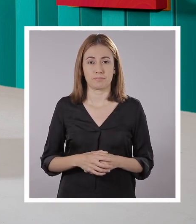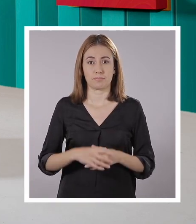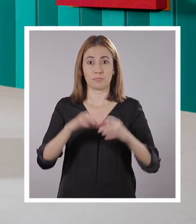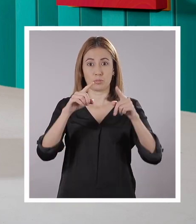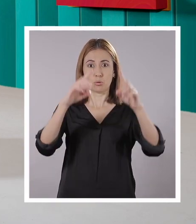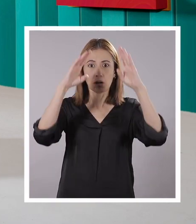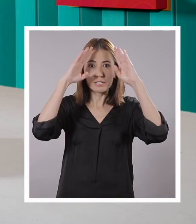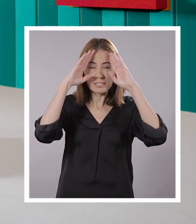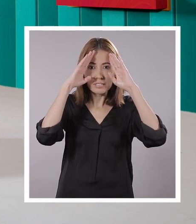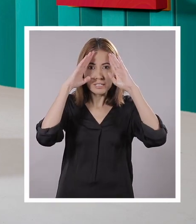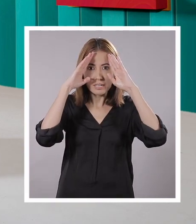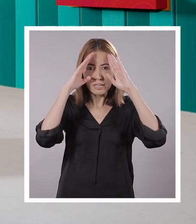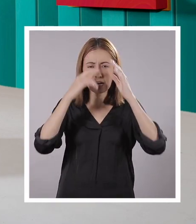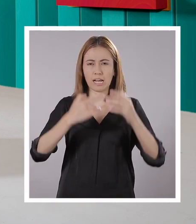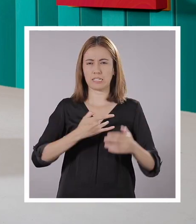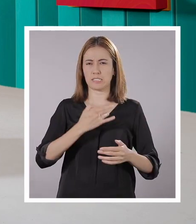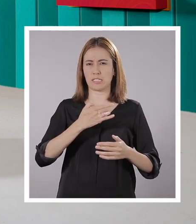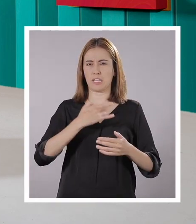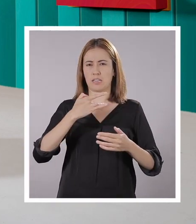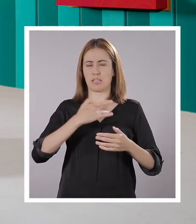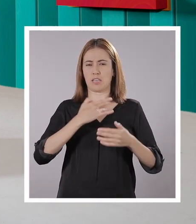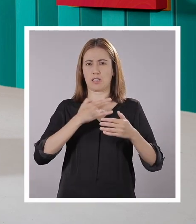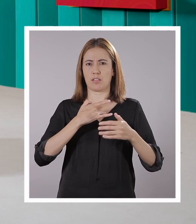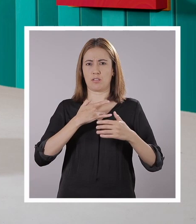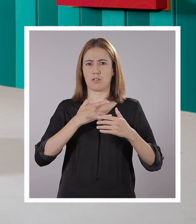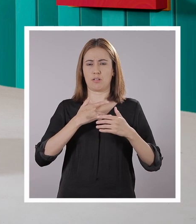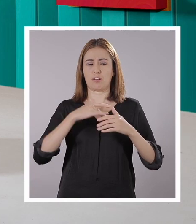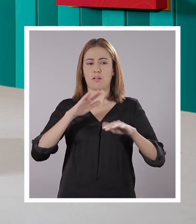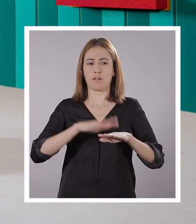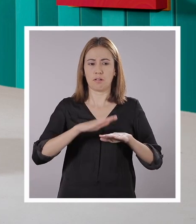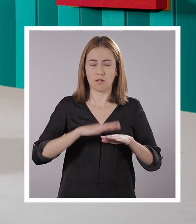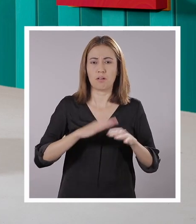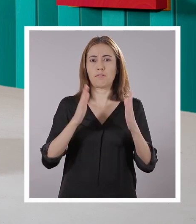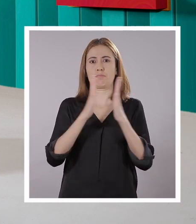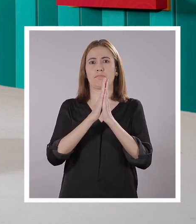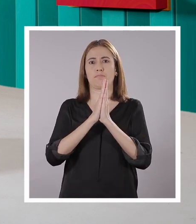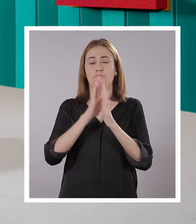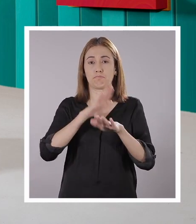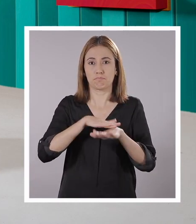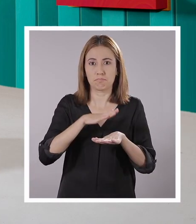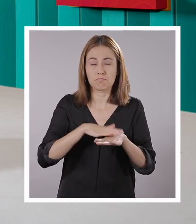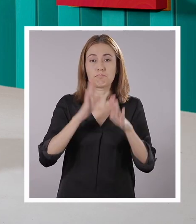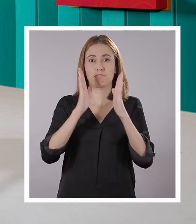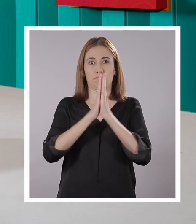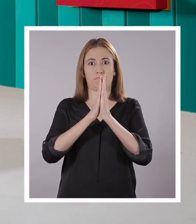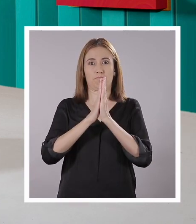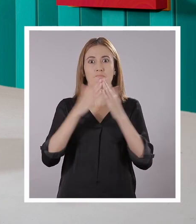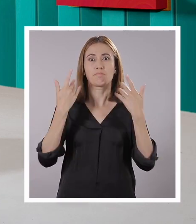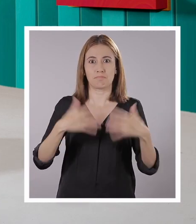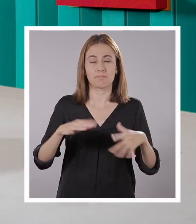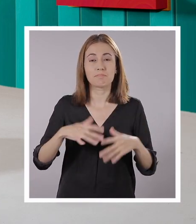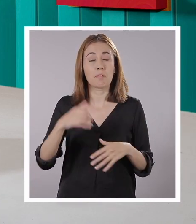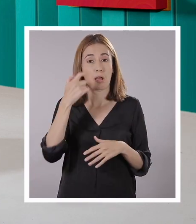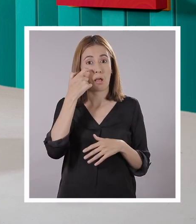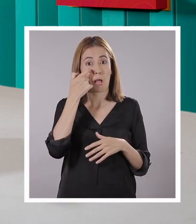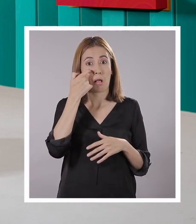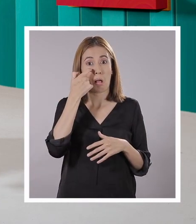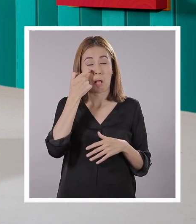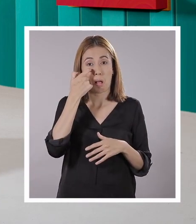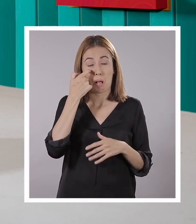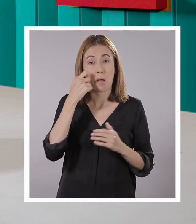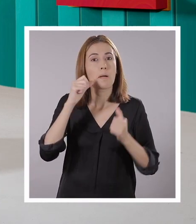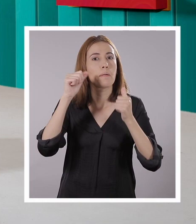¿Has escuchado este ritmo? Yo creo que sí, ¿verdad? Entonces, si lo has escuchado,